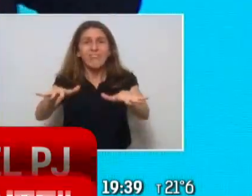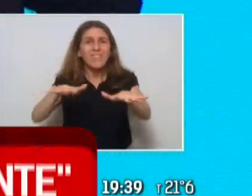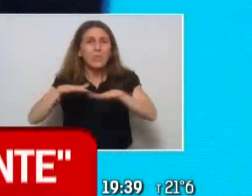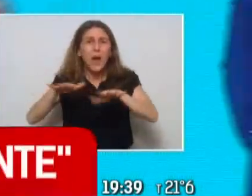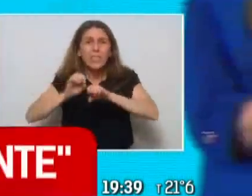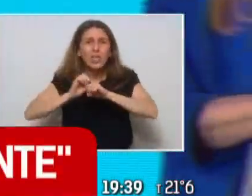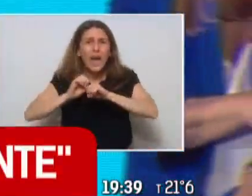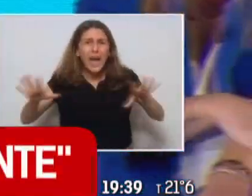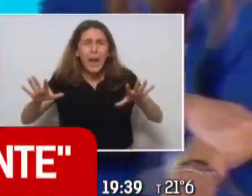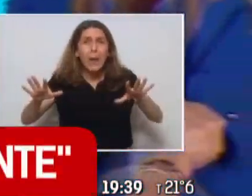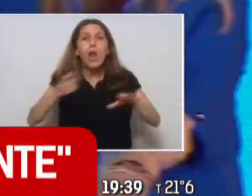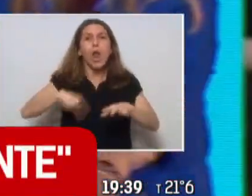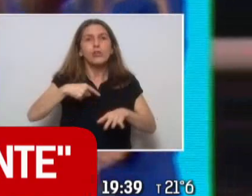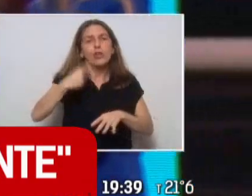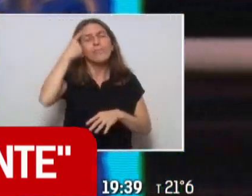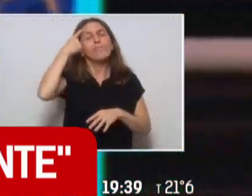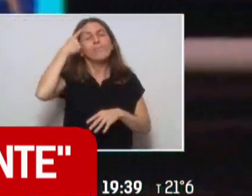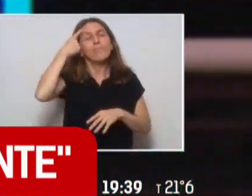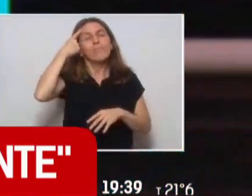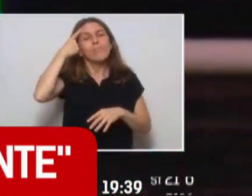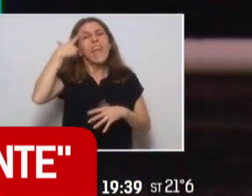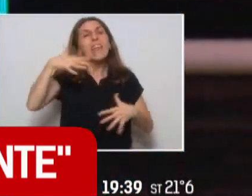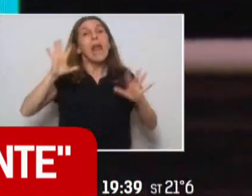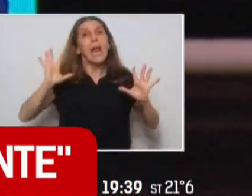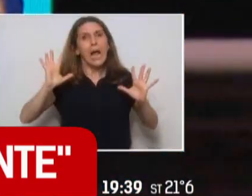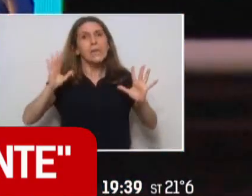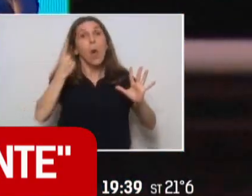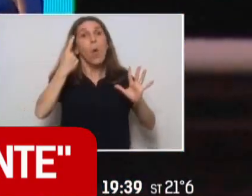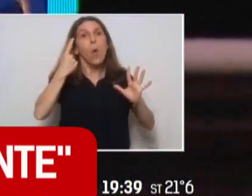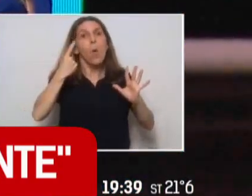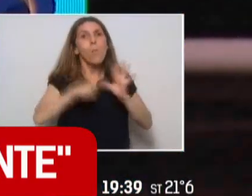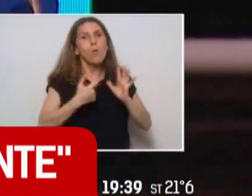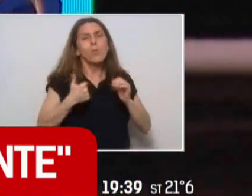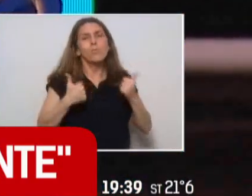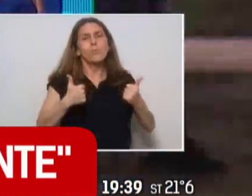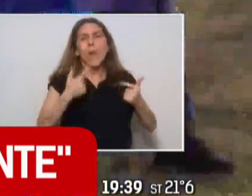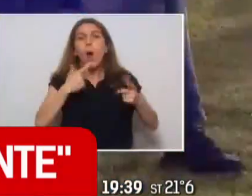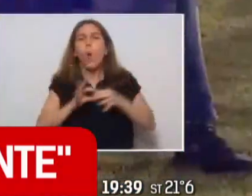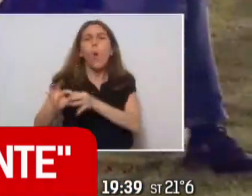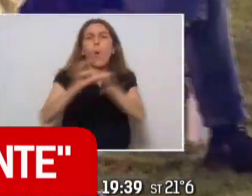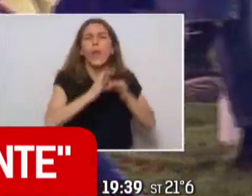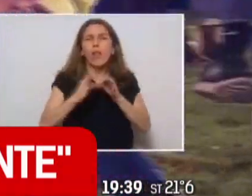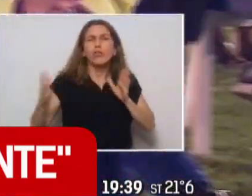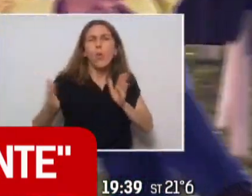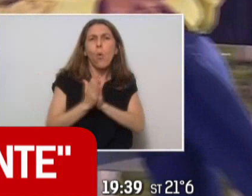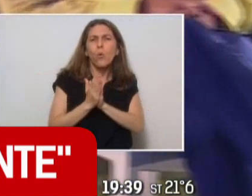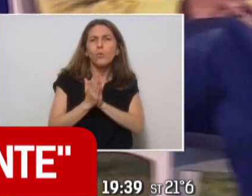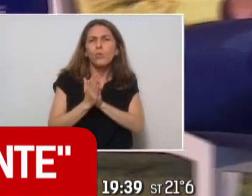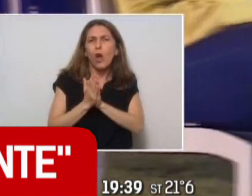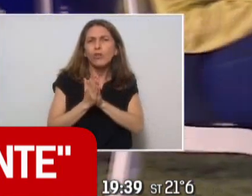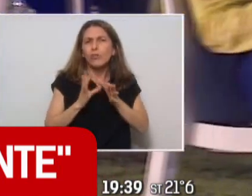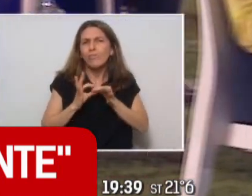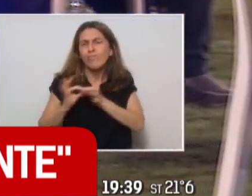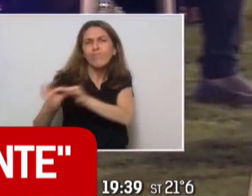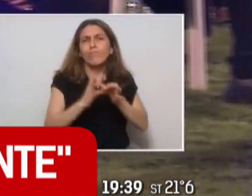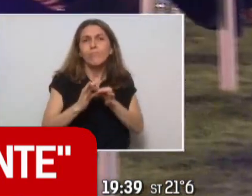tuvimos un acto inteligente, que fue el de estar unidos, el de unirnos, el de estar juntos y cerca, el